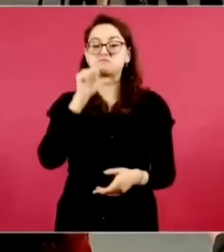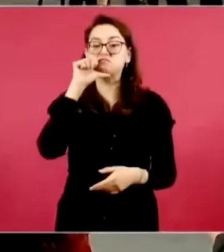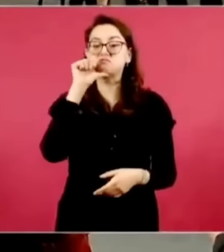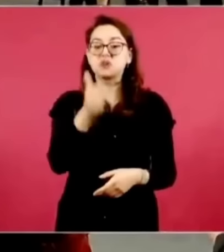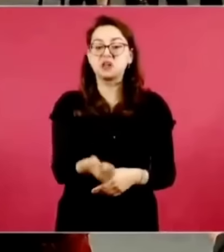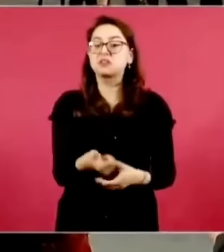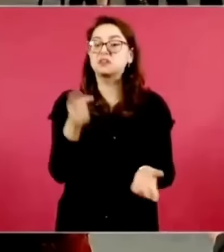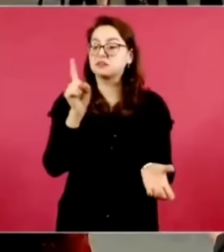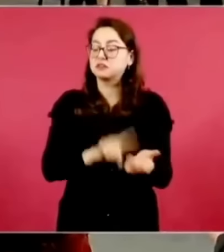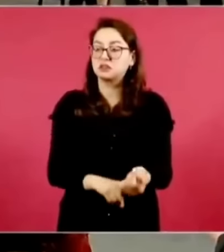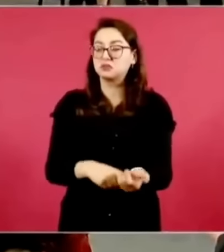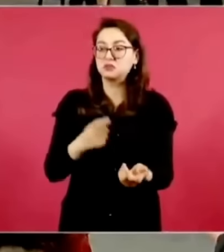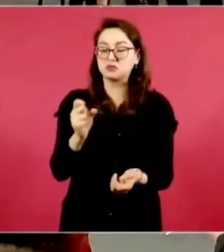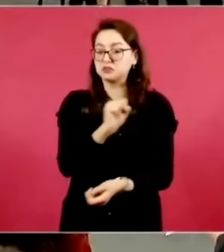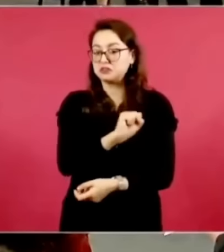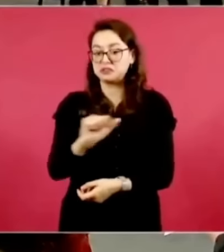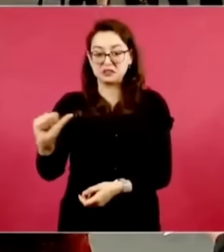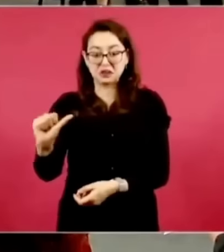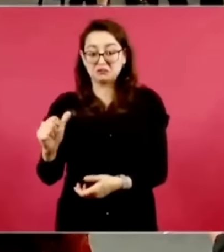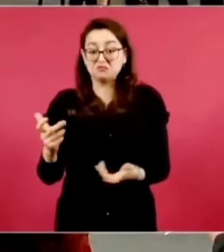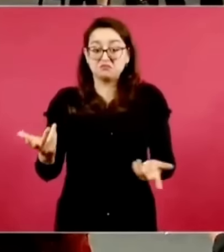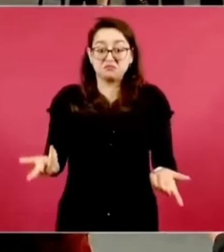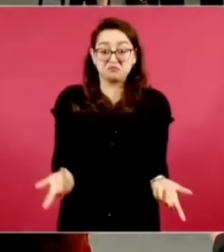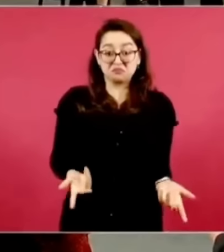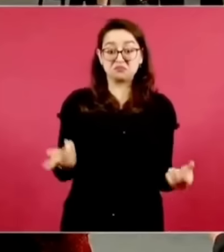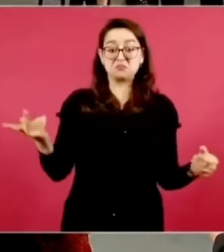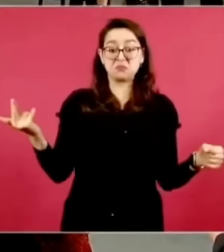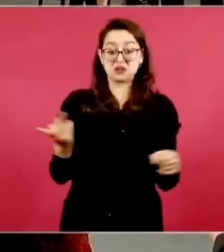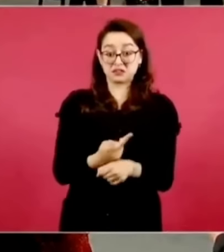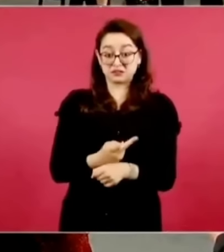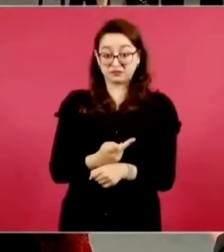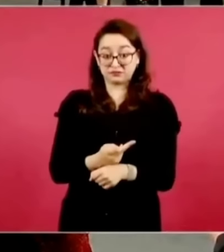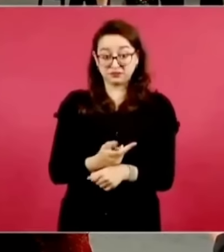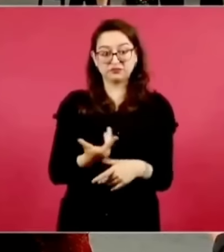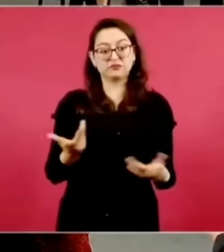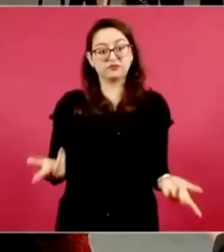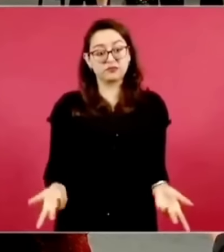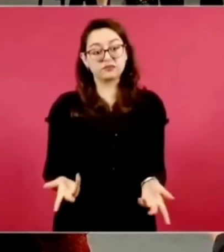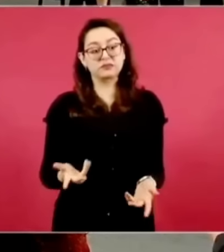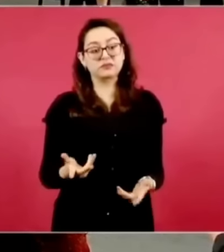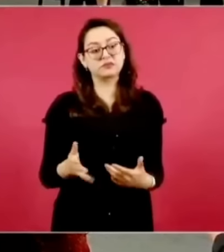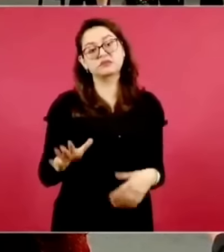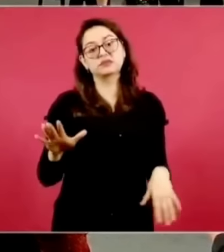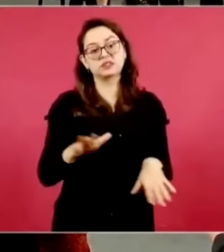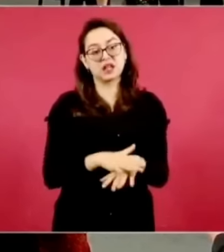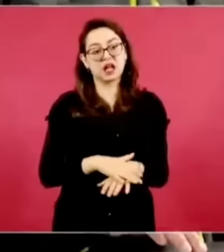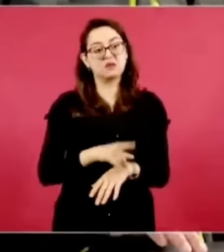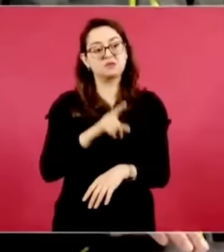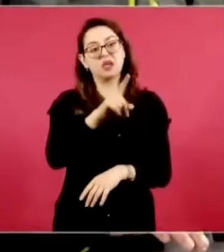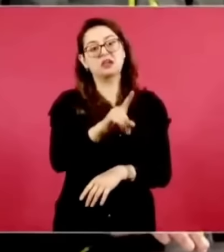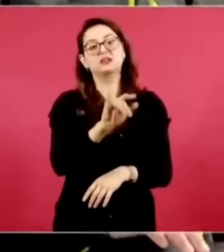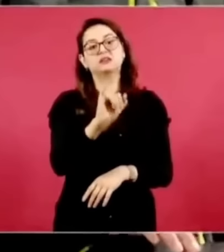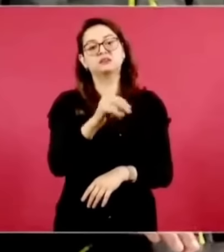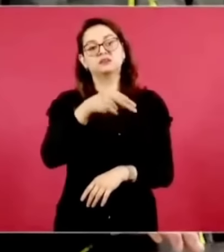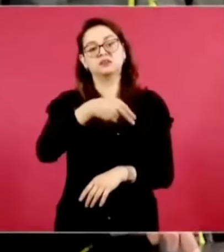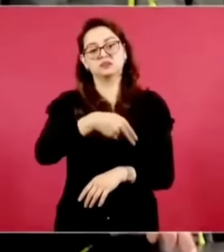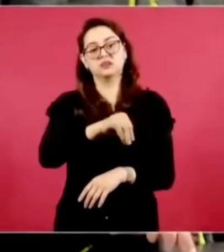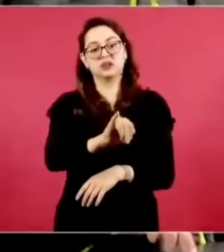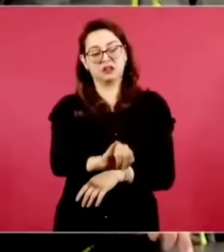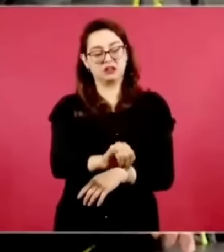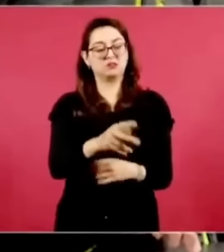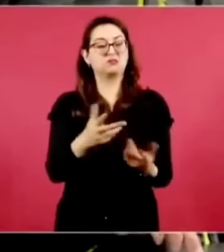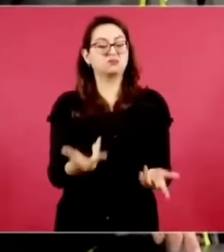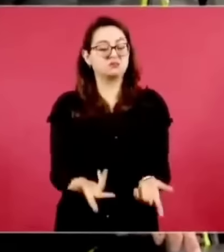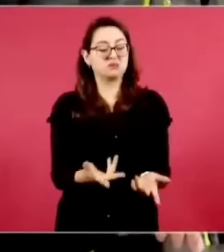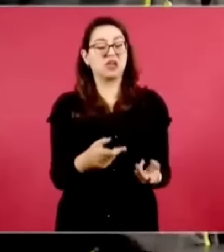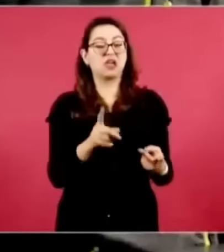secretaria de salud en cambio nos ha endosado con gente del instituto nacional indigenista y con personas